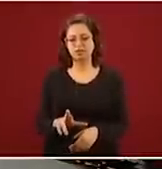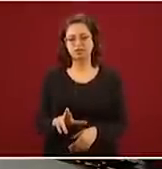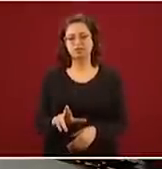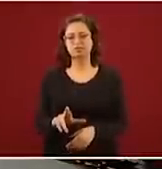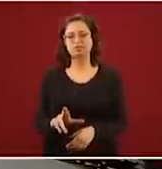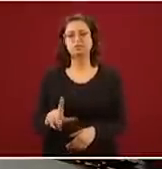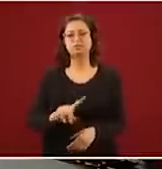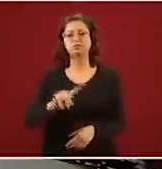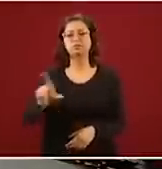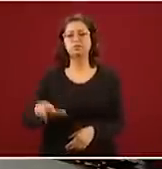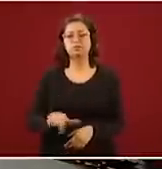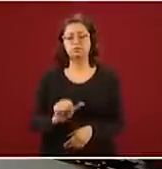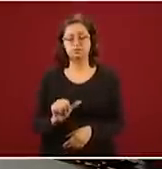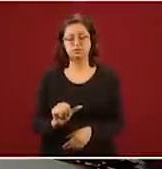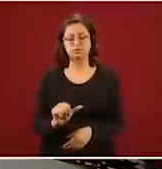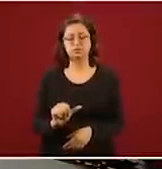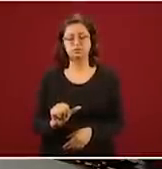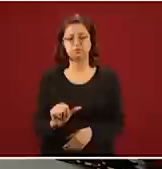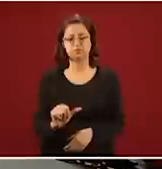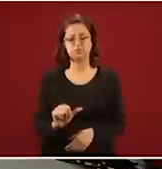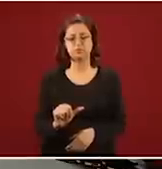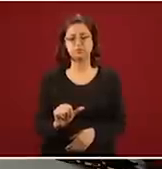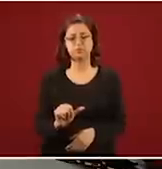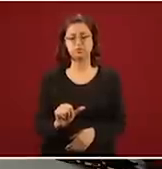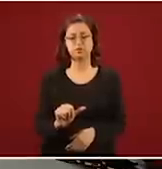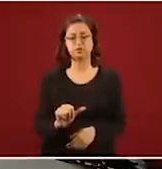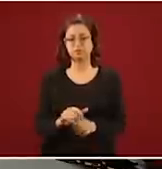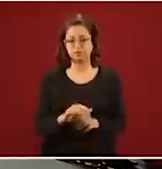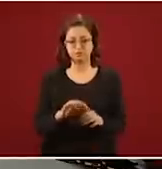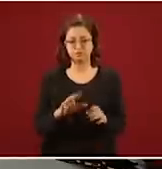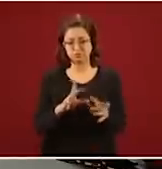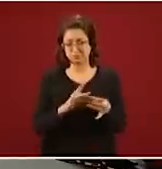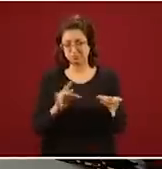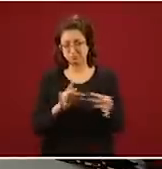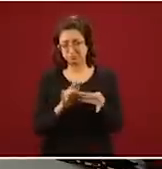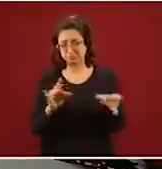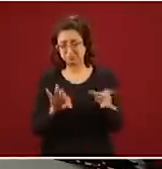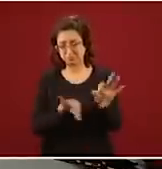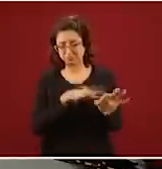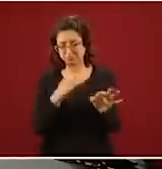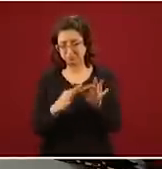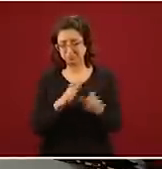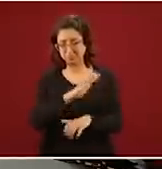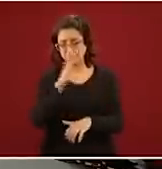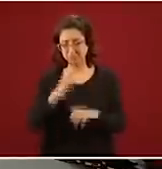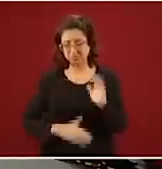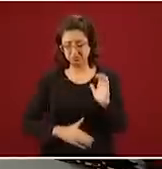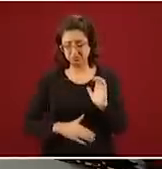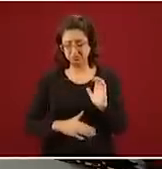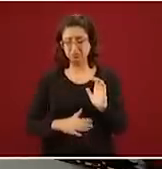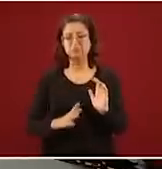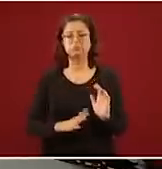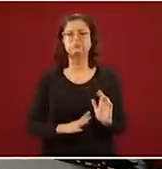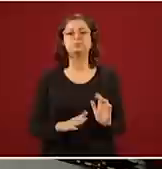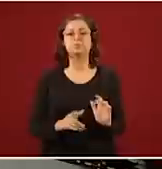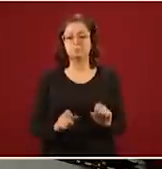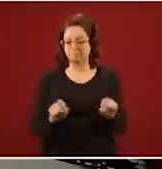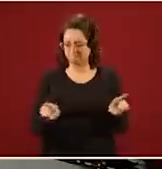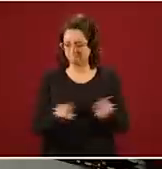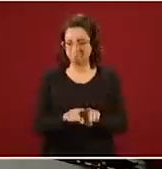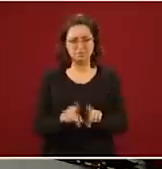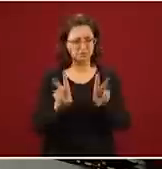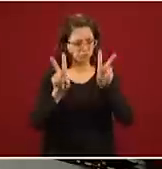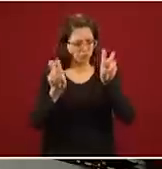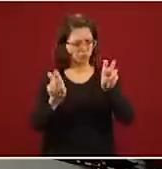Terminan, como siempre, de exponer y luego sobre el tema, como